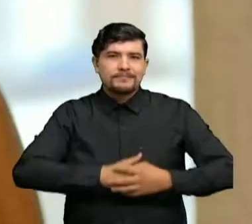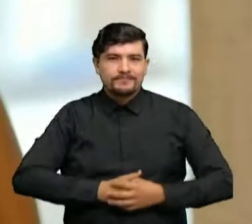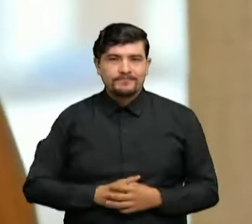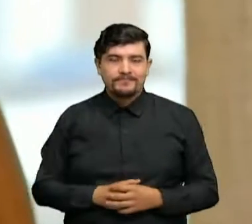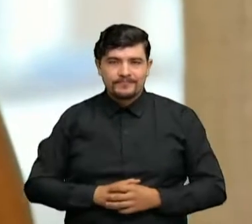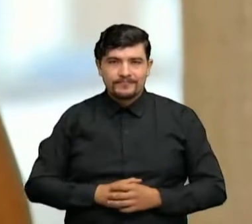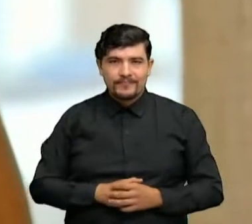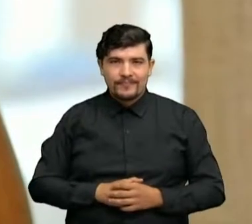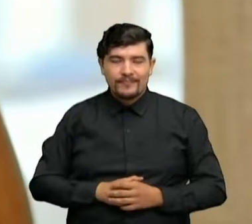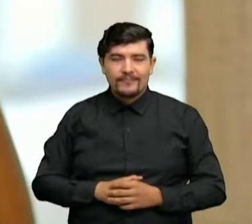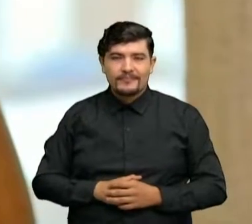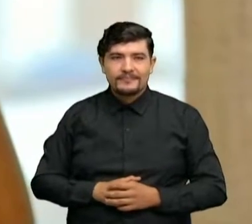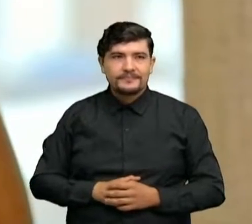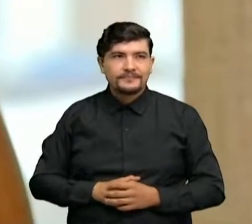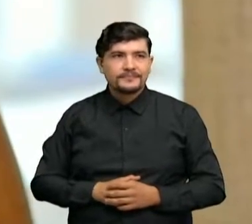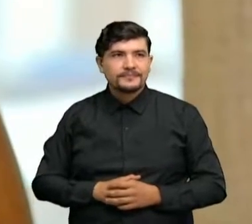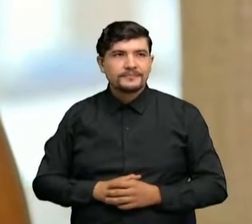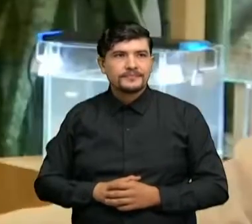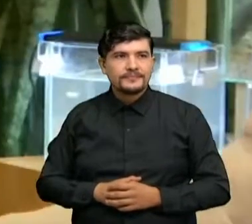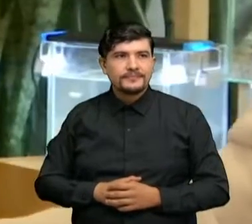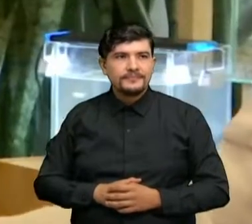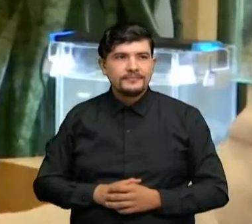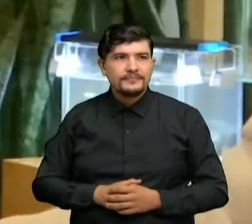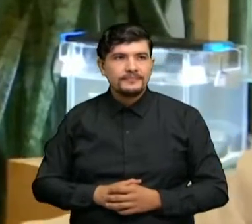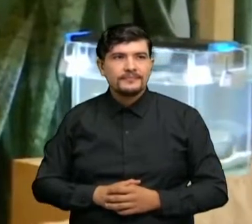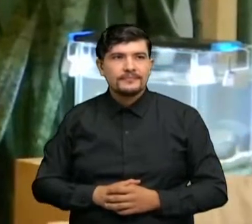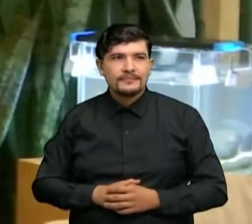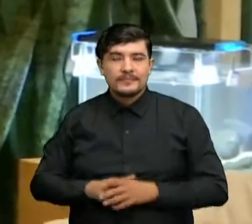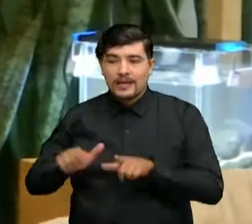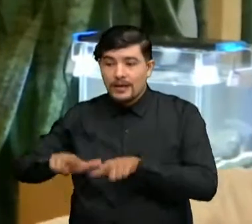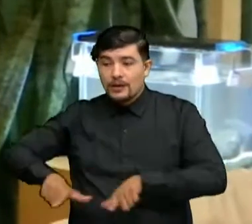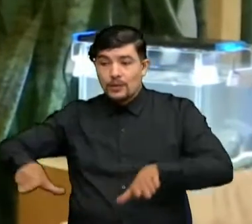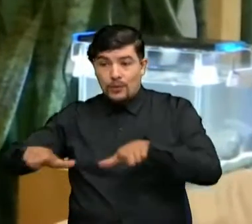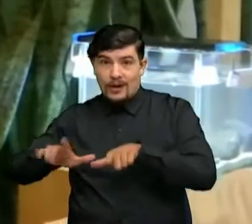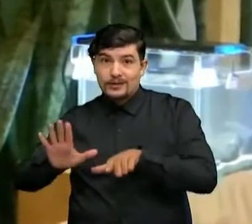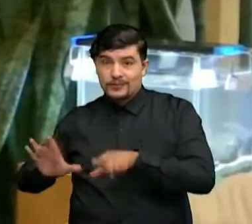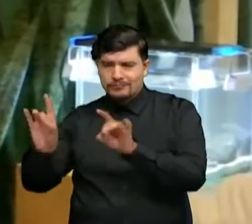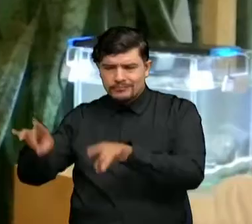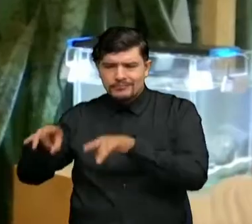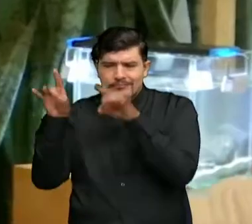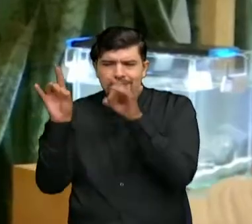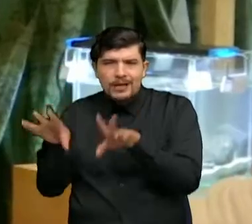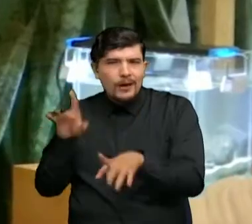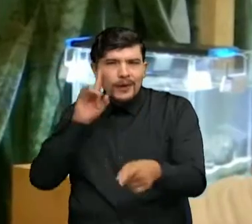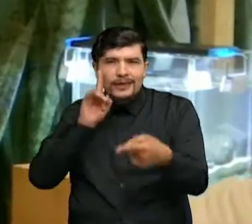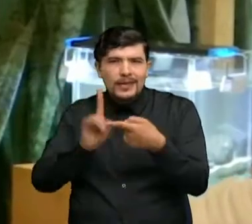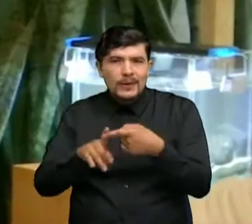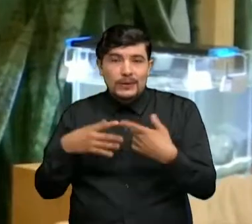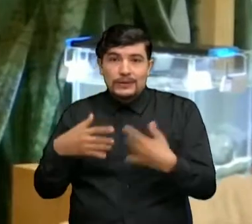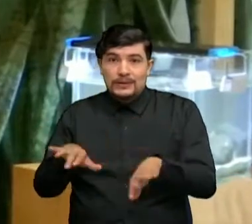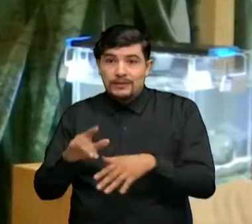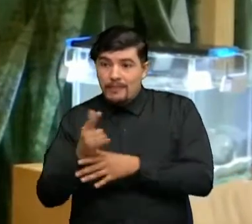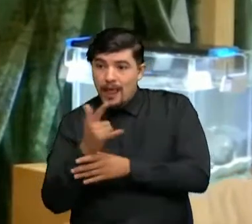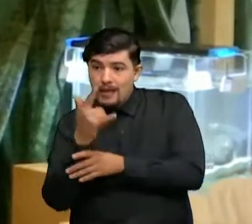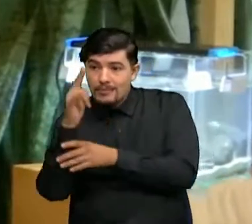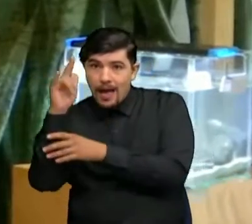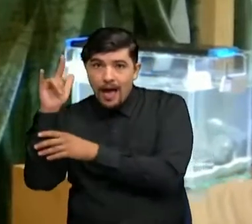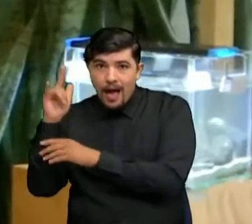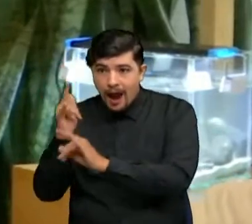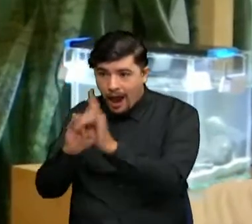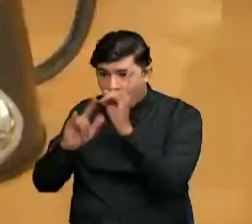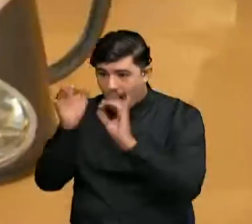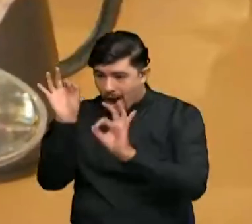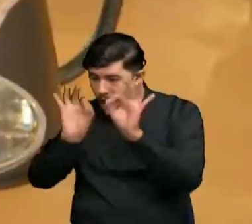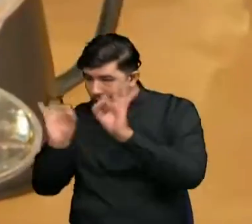nuevas iniciativas. Somos un lugar mágico encargado de realizar pequeñas composiciones con plantas vivas para llevar a sus